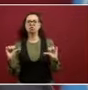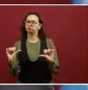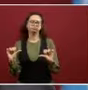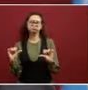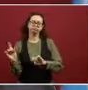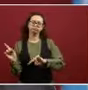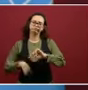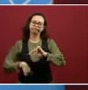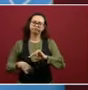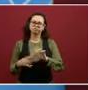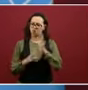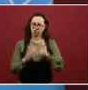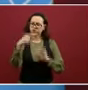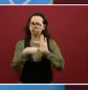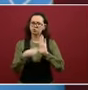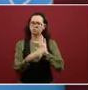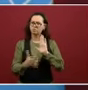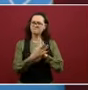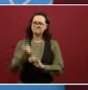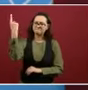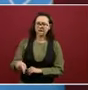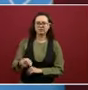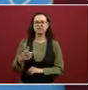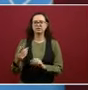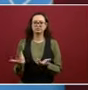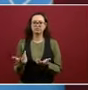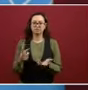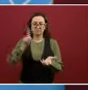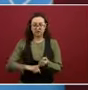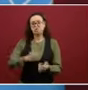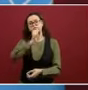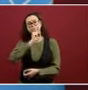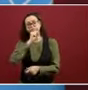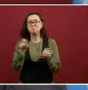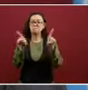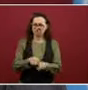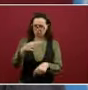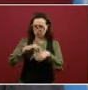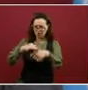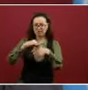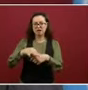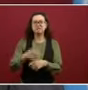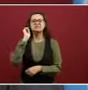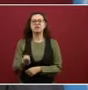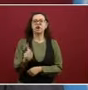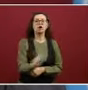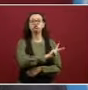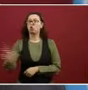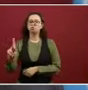es hacer valer la Constitución en la letra y en el espíritu, de que todos tenemos que